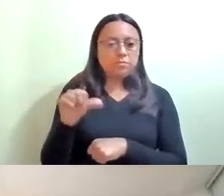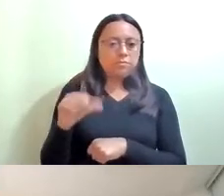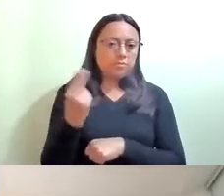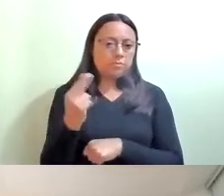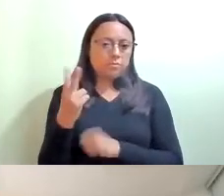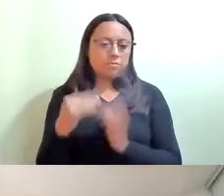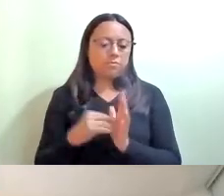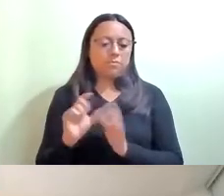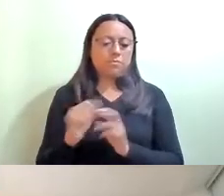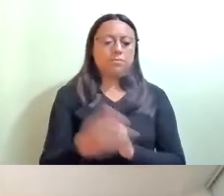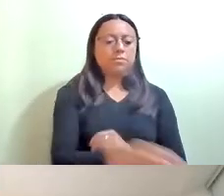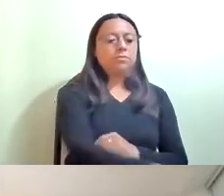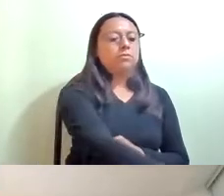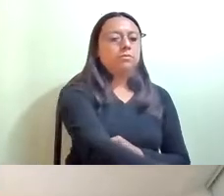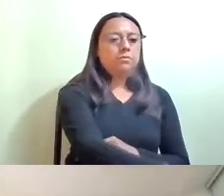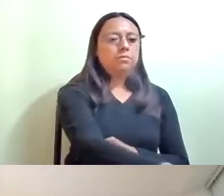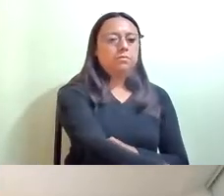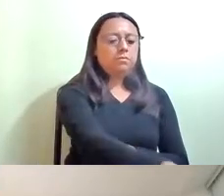2021.